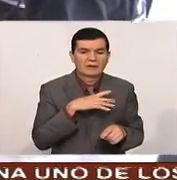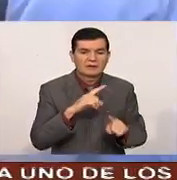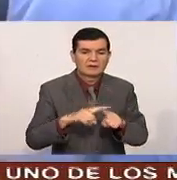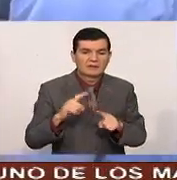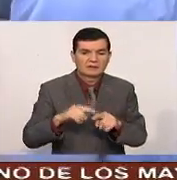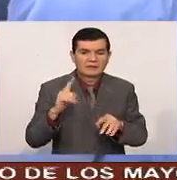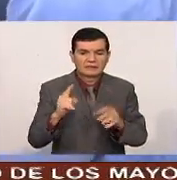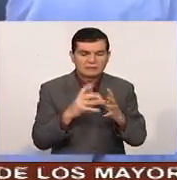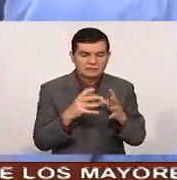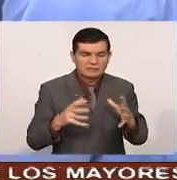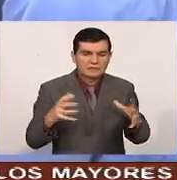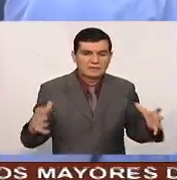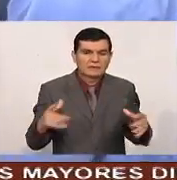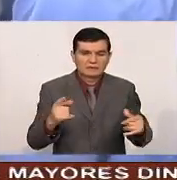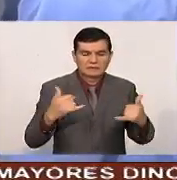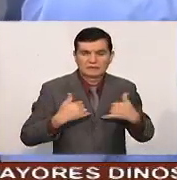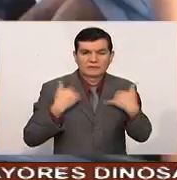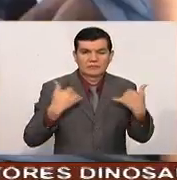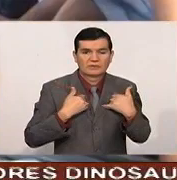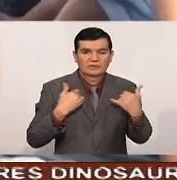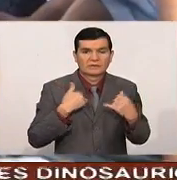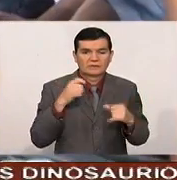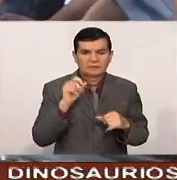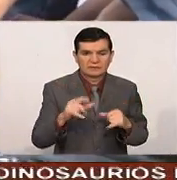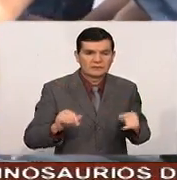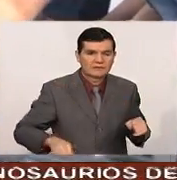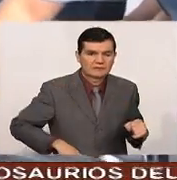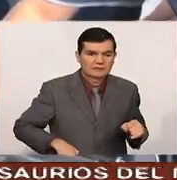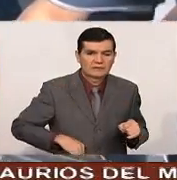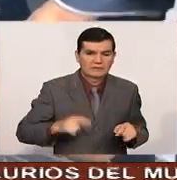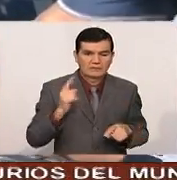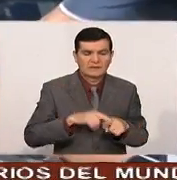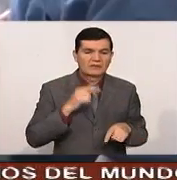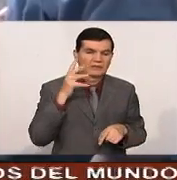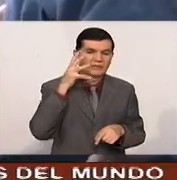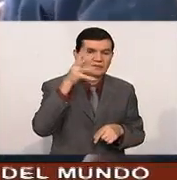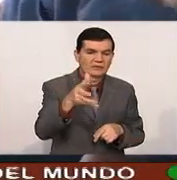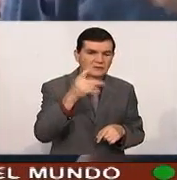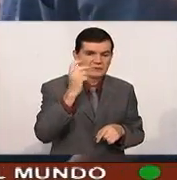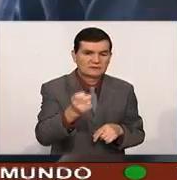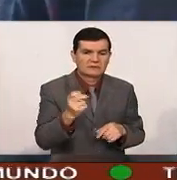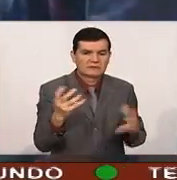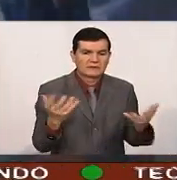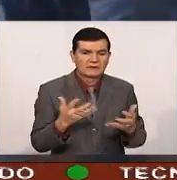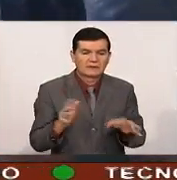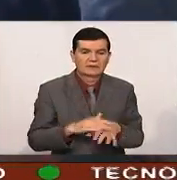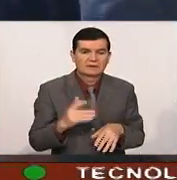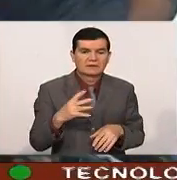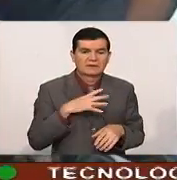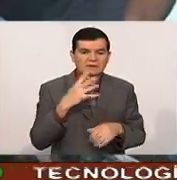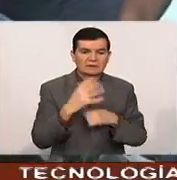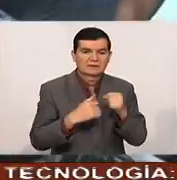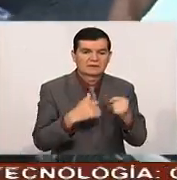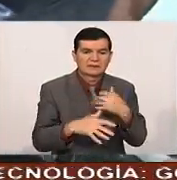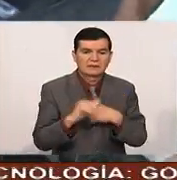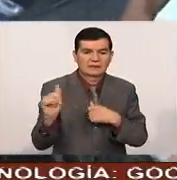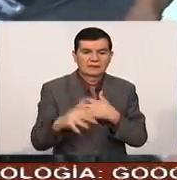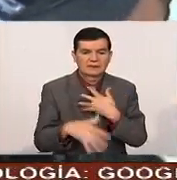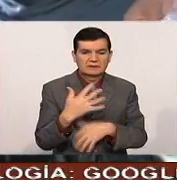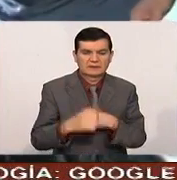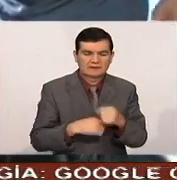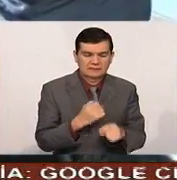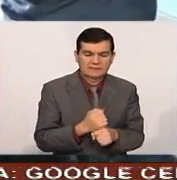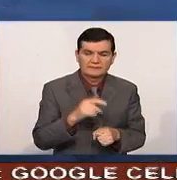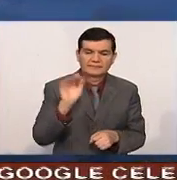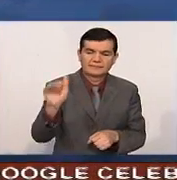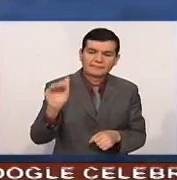áreas de sumo crecimiento y que los jóvenes, por supuesto, deben estar interesados porque es el futuro, al menos lo que vemos en los próximos 5 a 15 años.